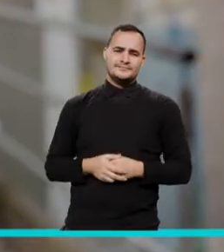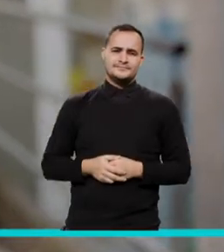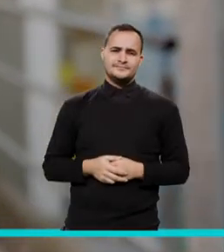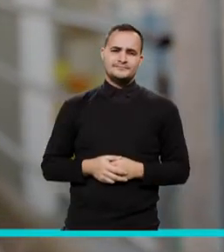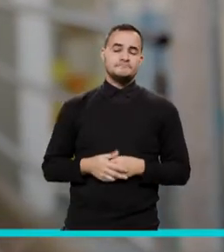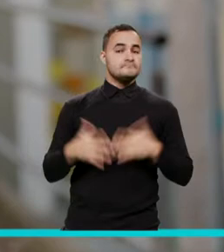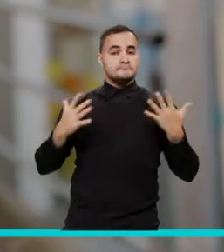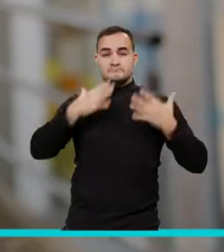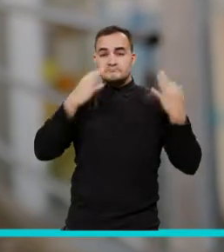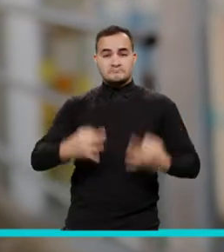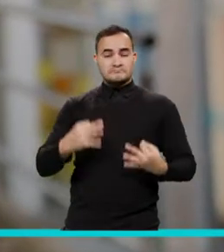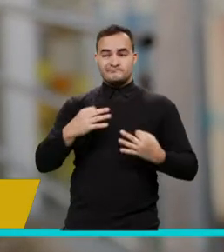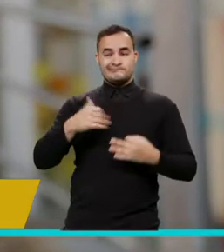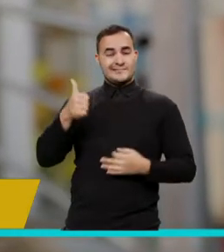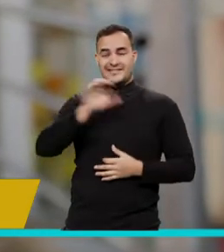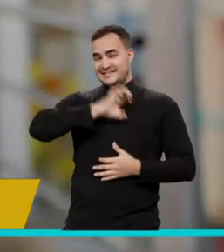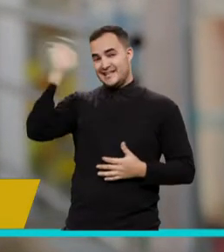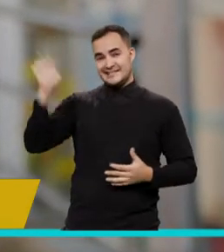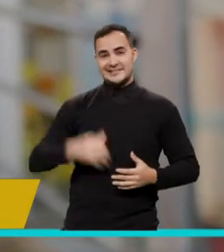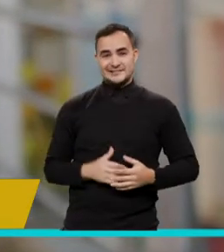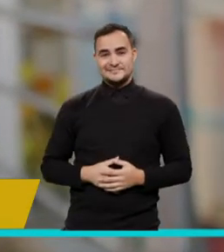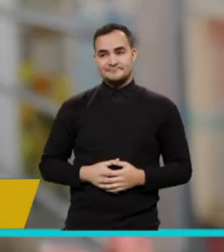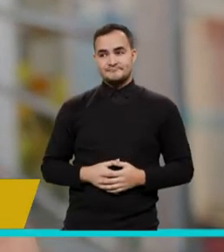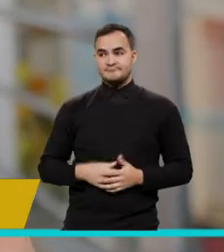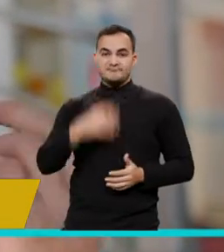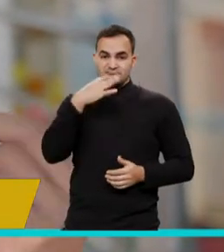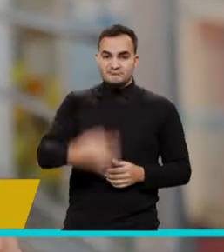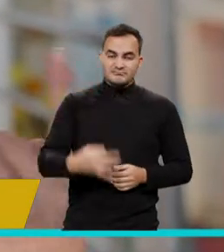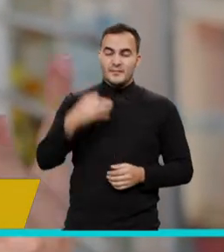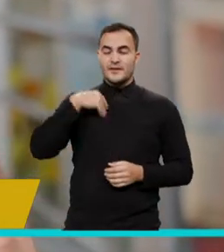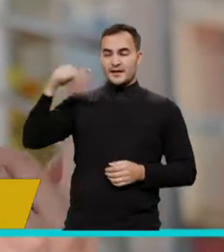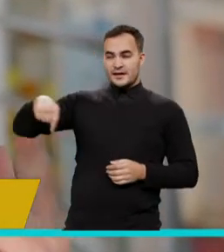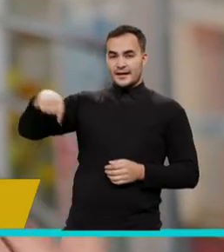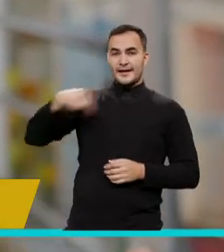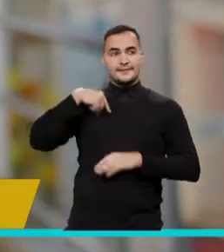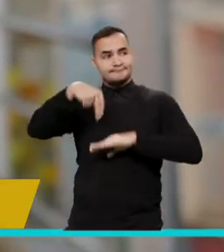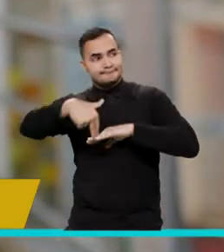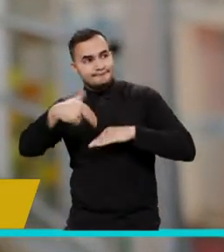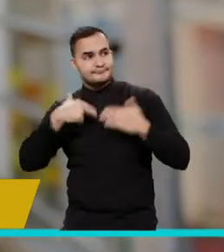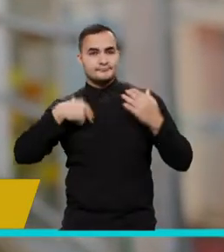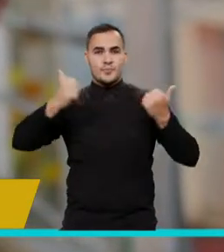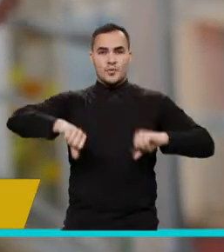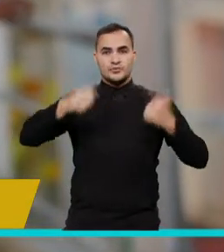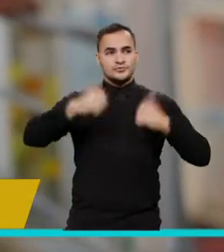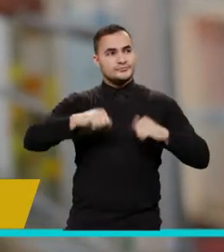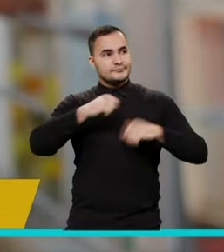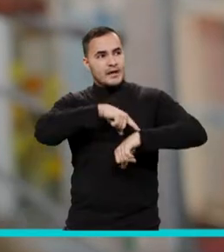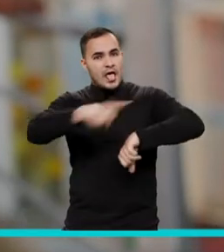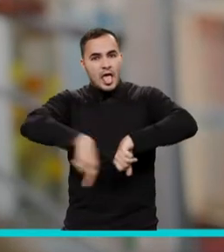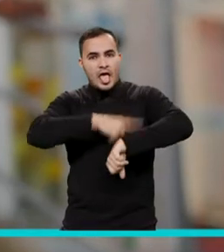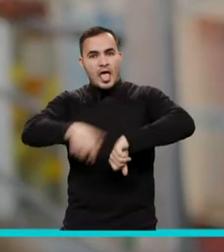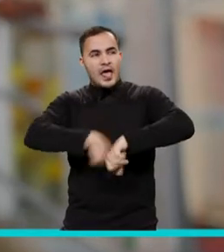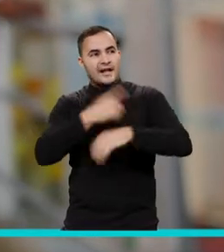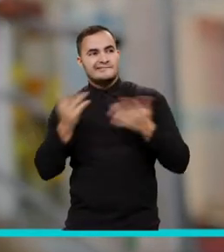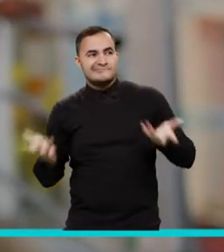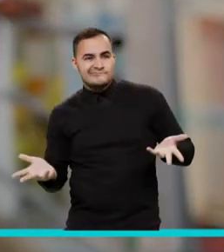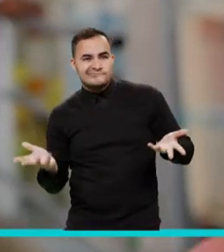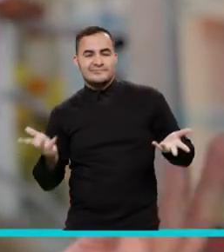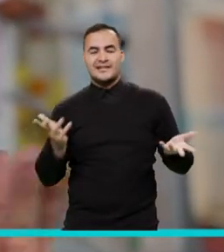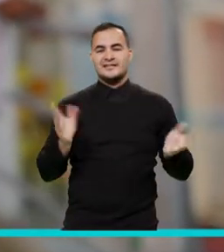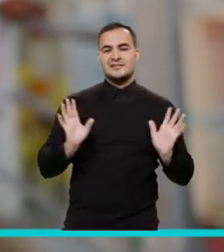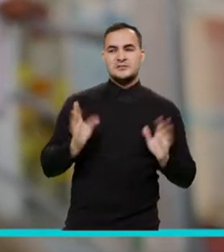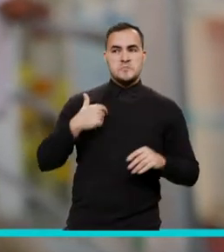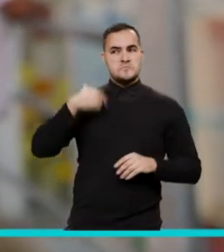parece súper bueno porque pues por acá muy constante se demoran mucho los buses y sería